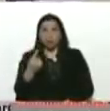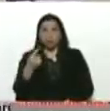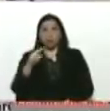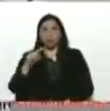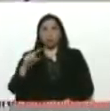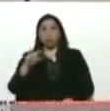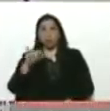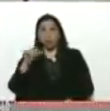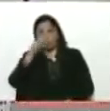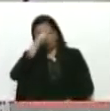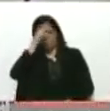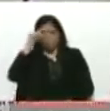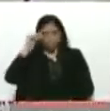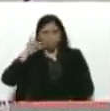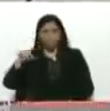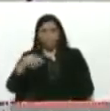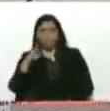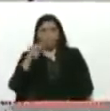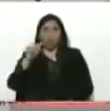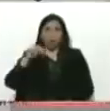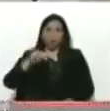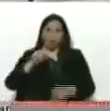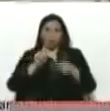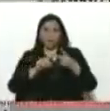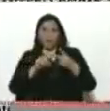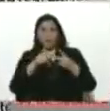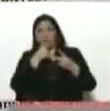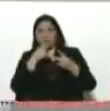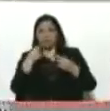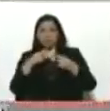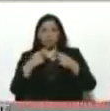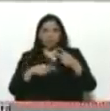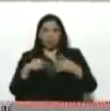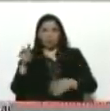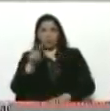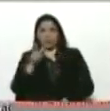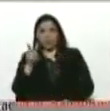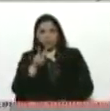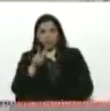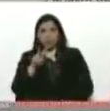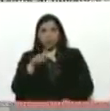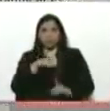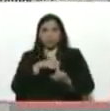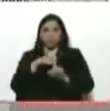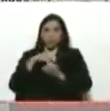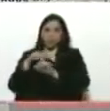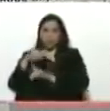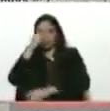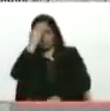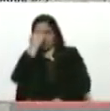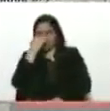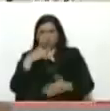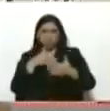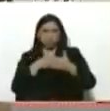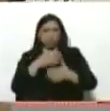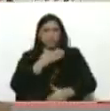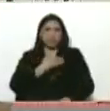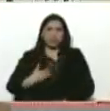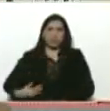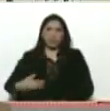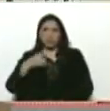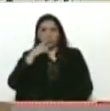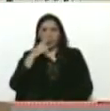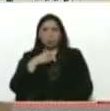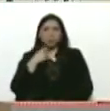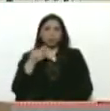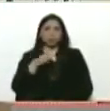que estaban facilitaban las cosas aquí en Venezuela, atentado terrorista contra el presidente Nicolás Maduro, magnicidio